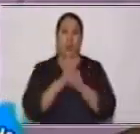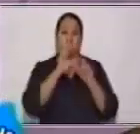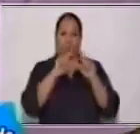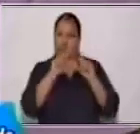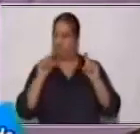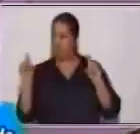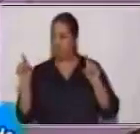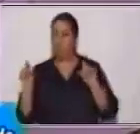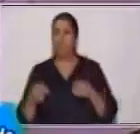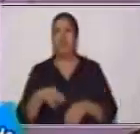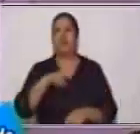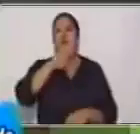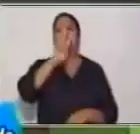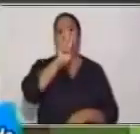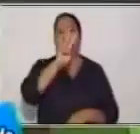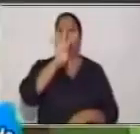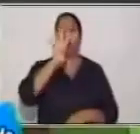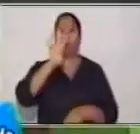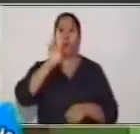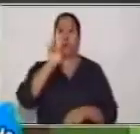24R más